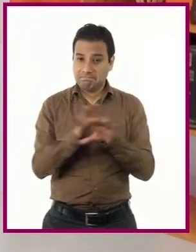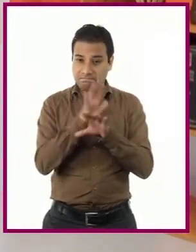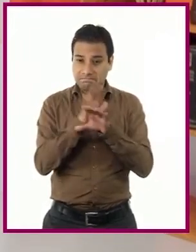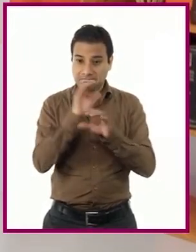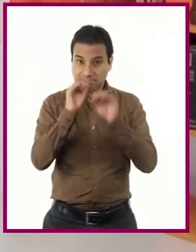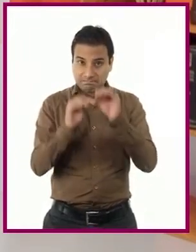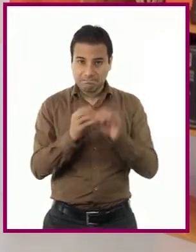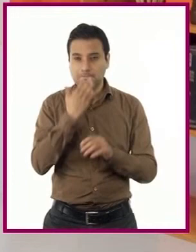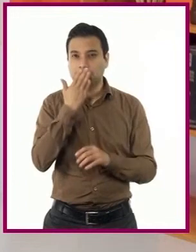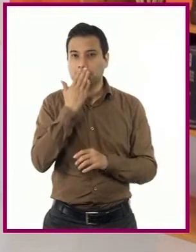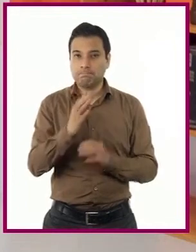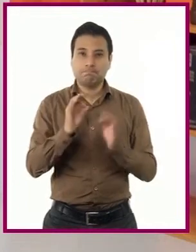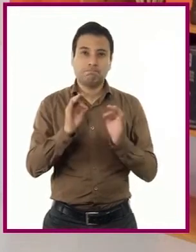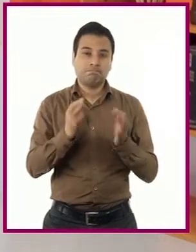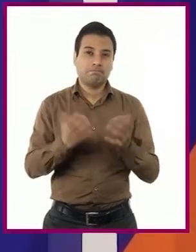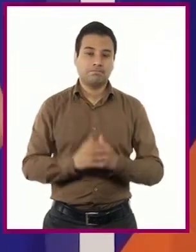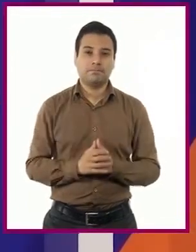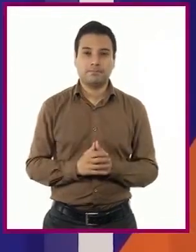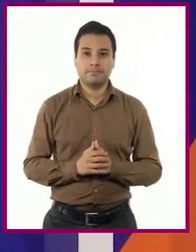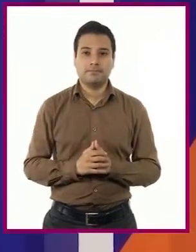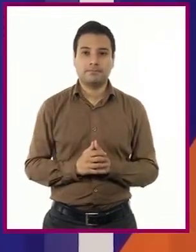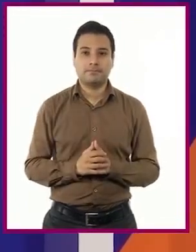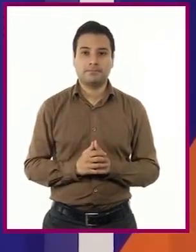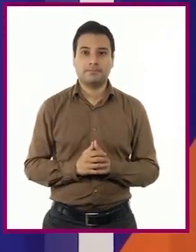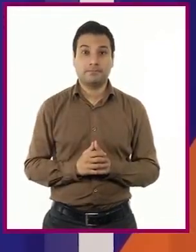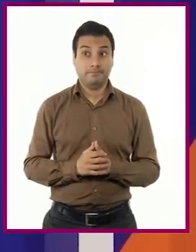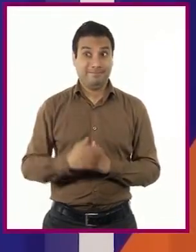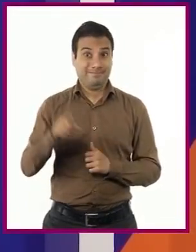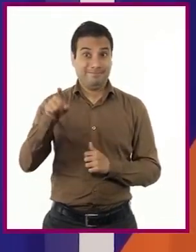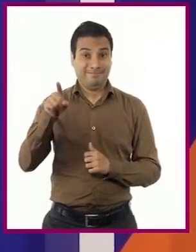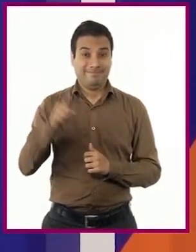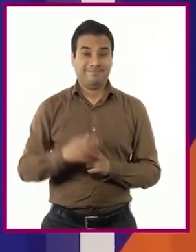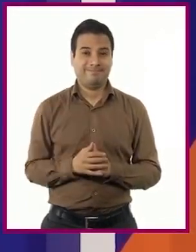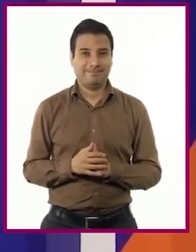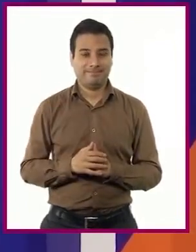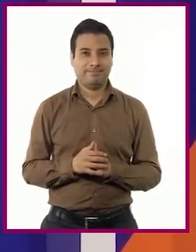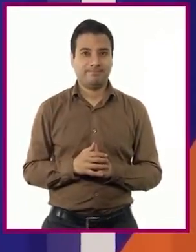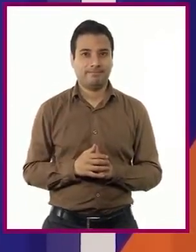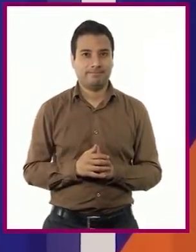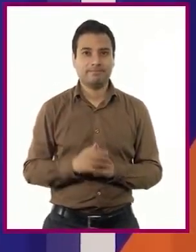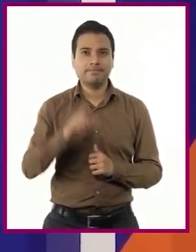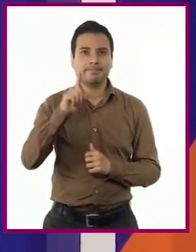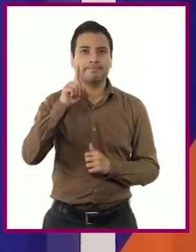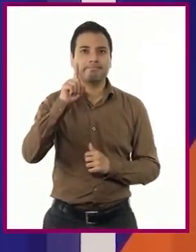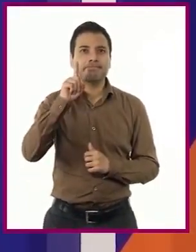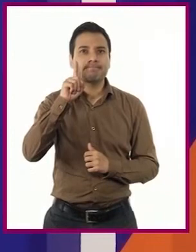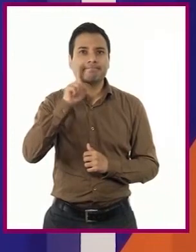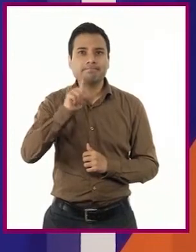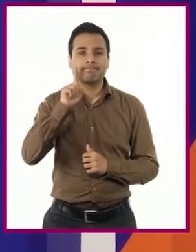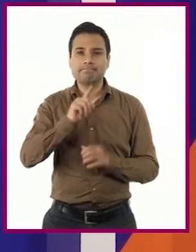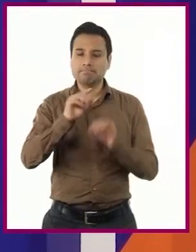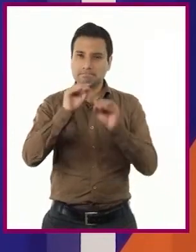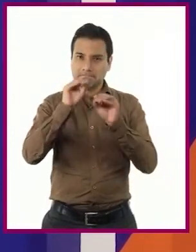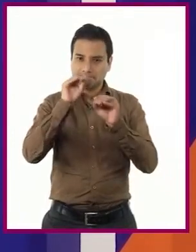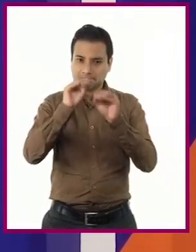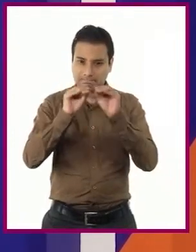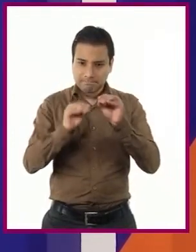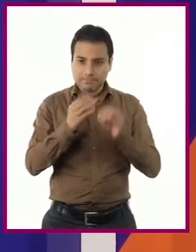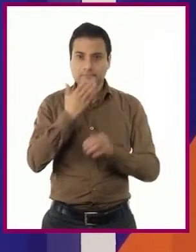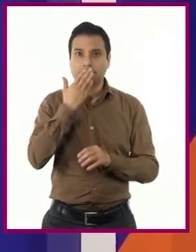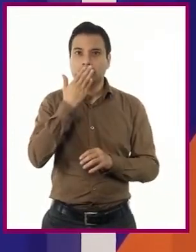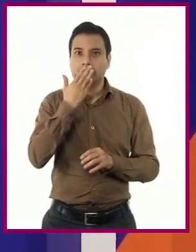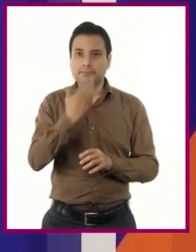utilizó las marcas gráficas. En esta versión del reglamento se puede observar que la alumna adaptó algunas reglas tomando en cuenta